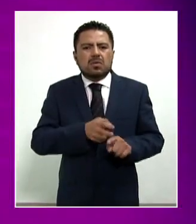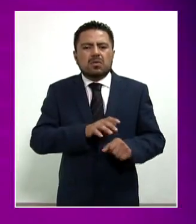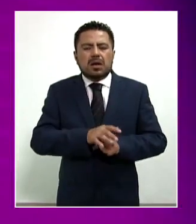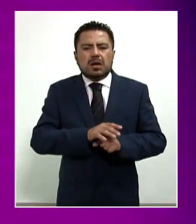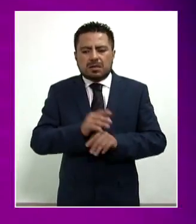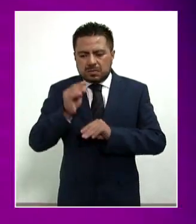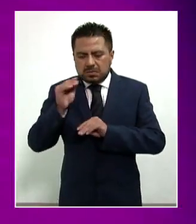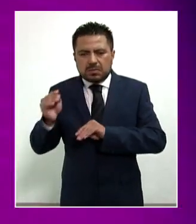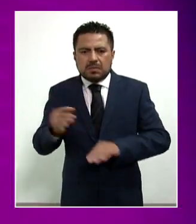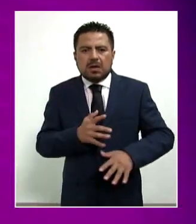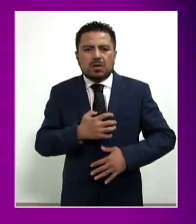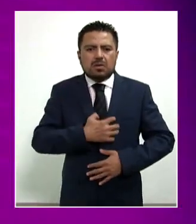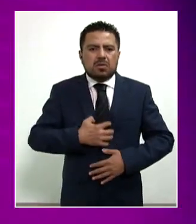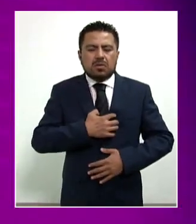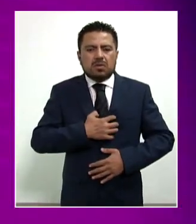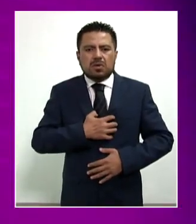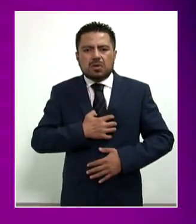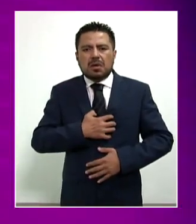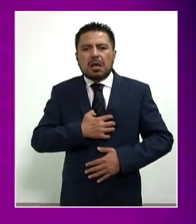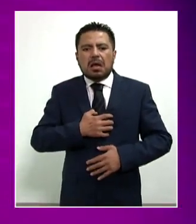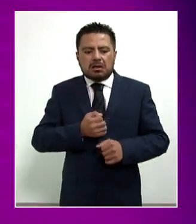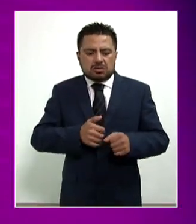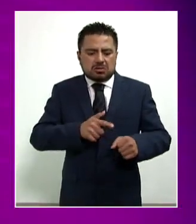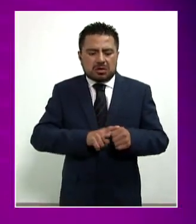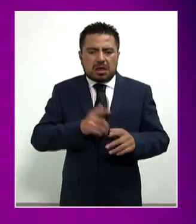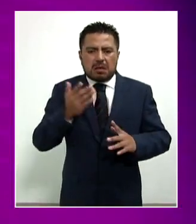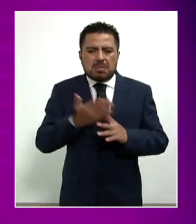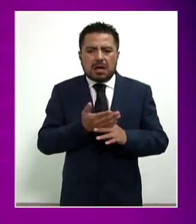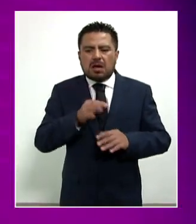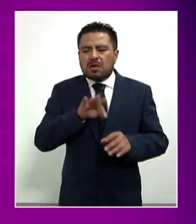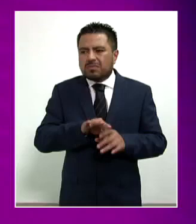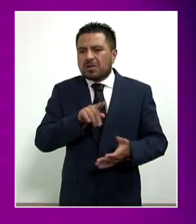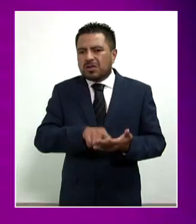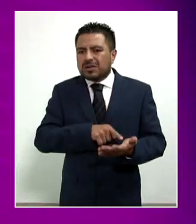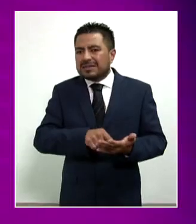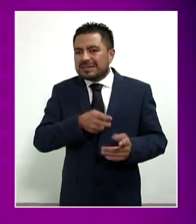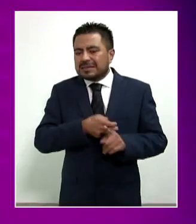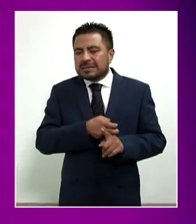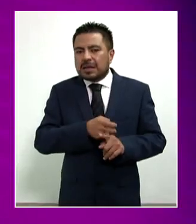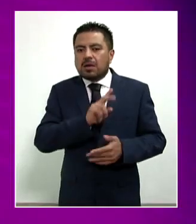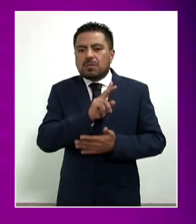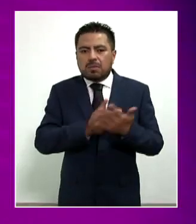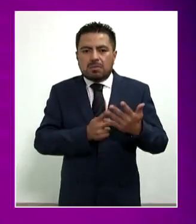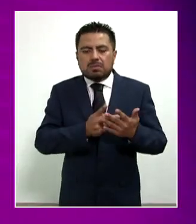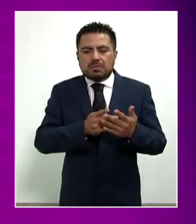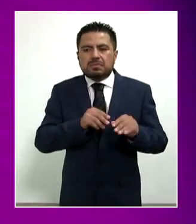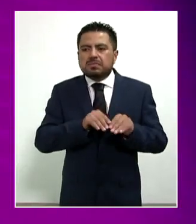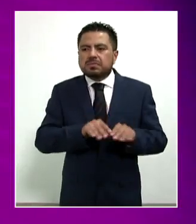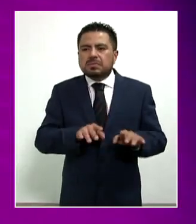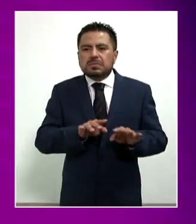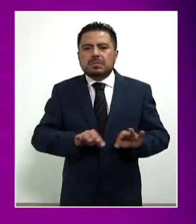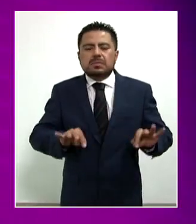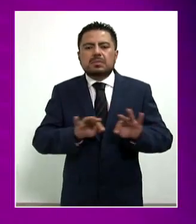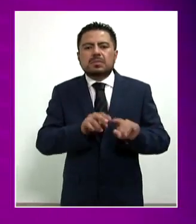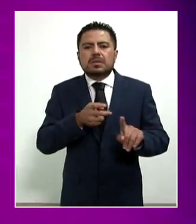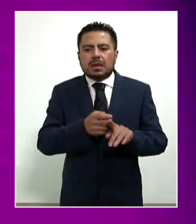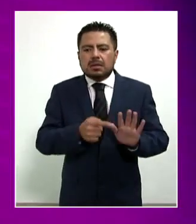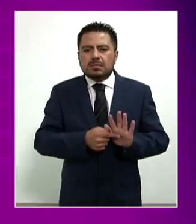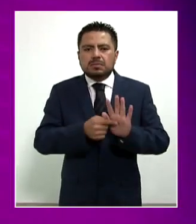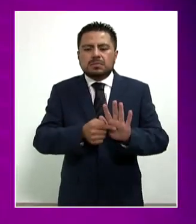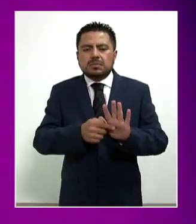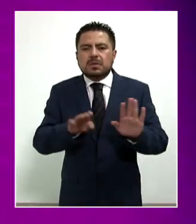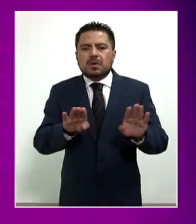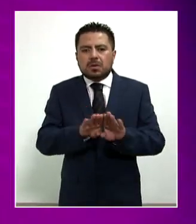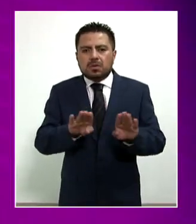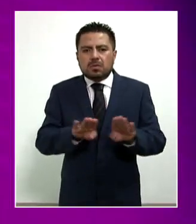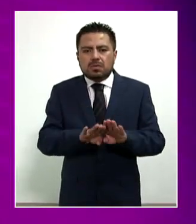en dejar contento a las clases medias, que son las que votan. Entonces, los programas tienden a presentarse